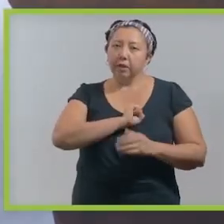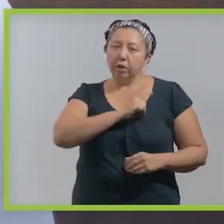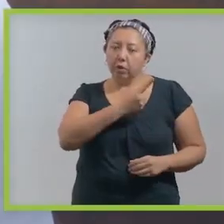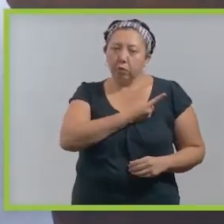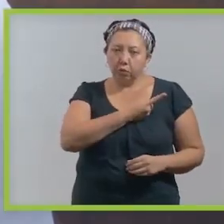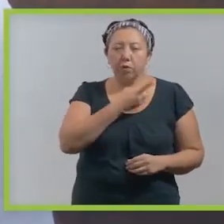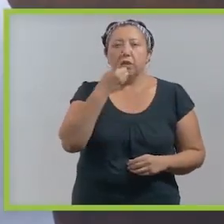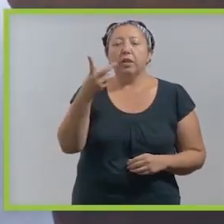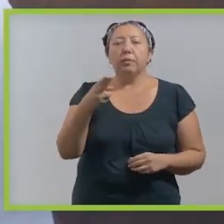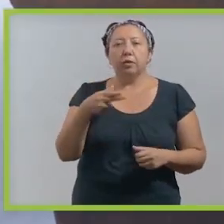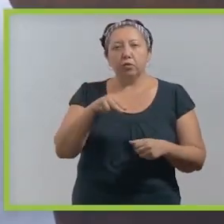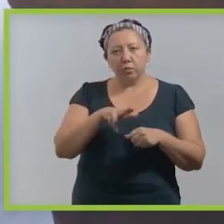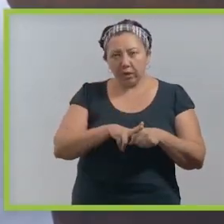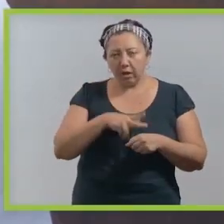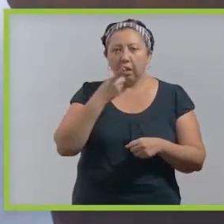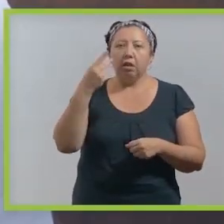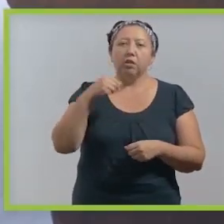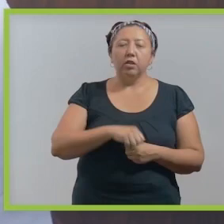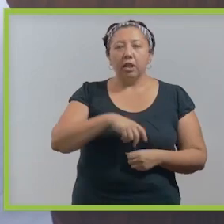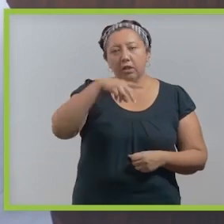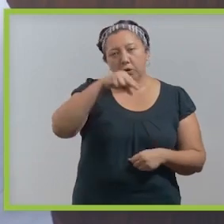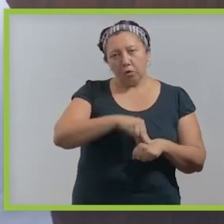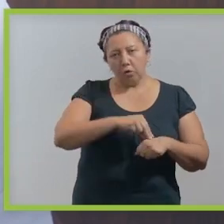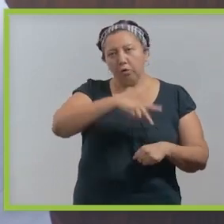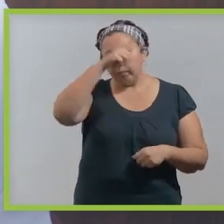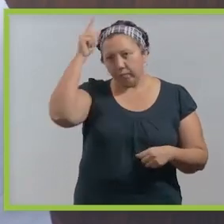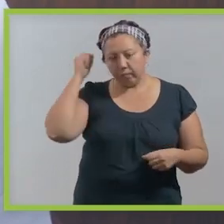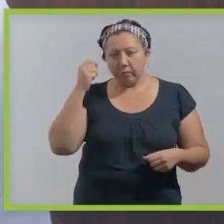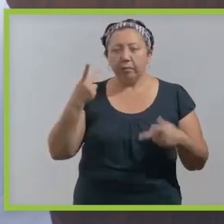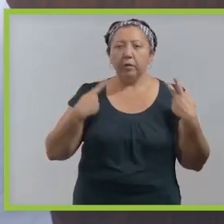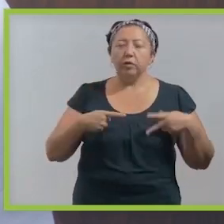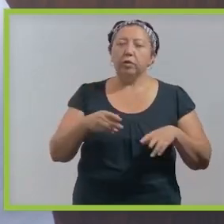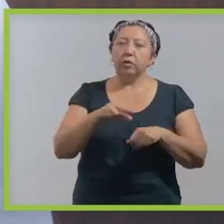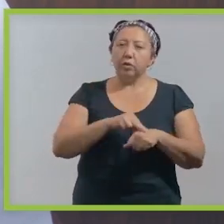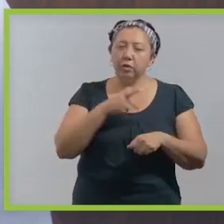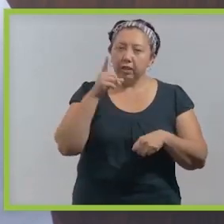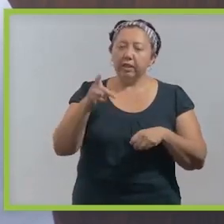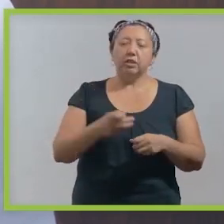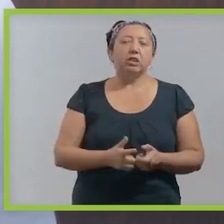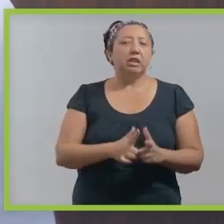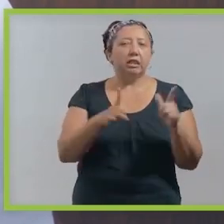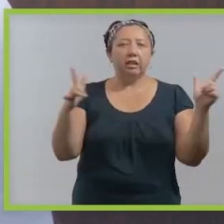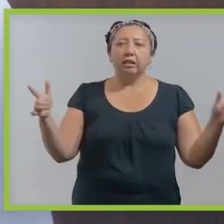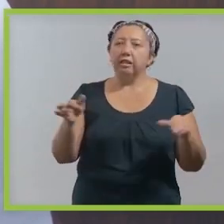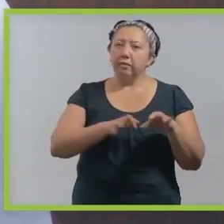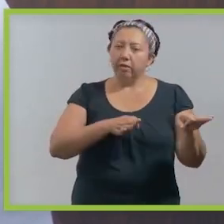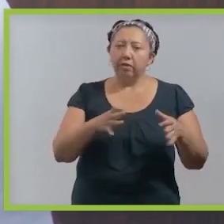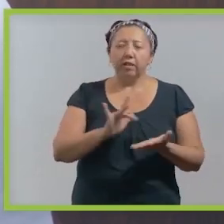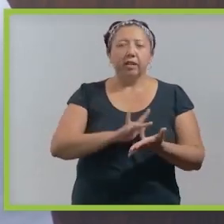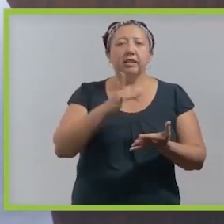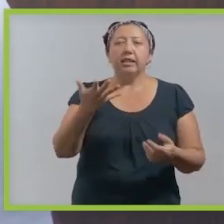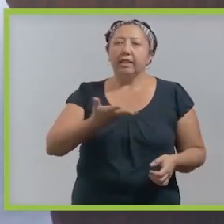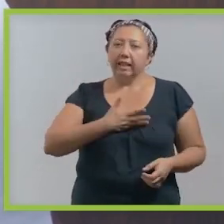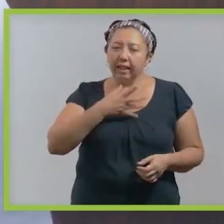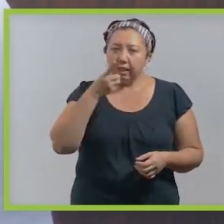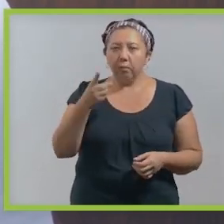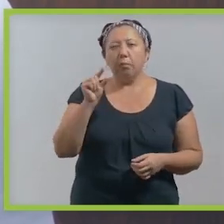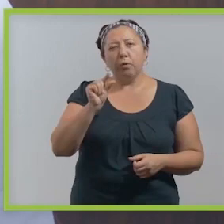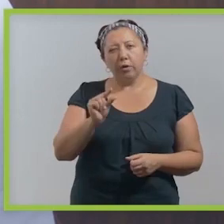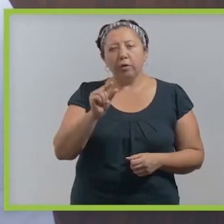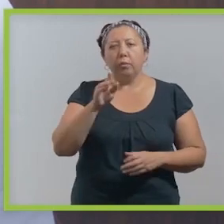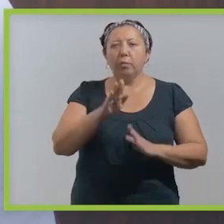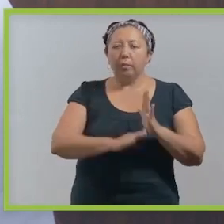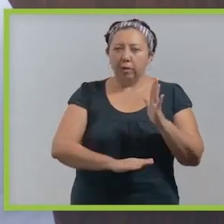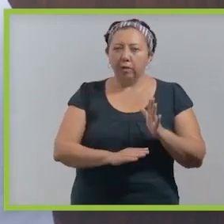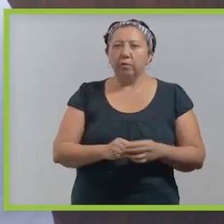salud y por supuesto nuestros doctores, nuestras enfermeras y el personal médico que está haciendo un gran trabajo y a los cuales les queremos agradecer, pues tengan un poquito menos